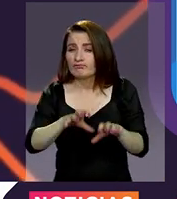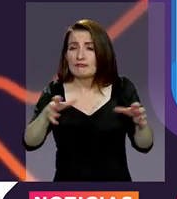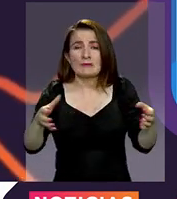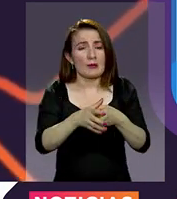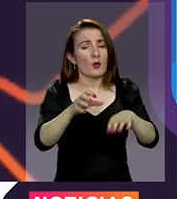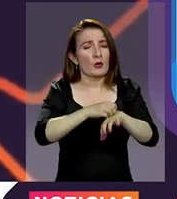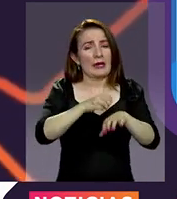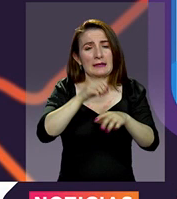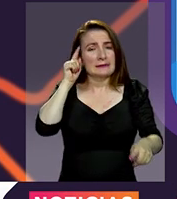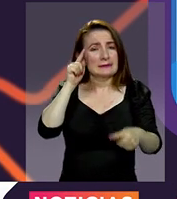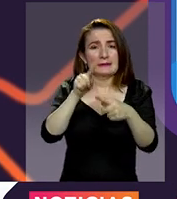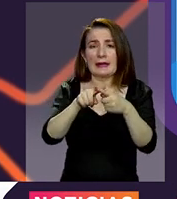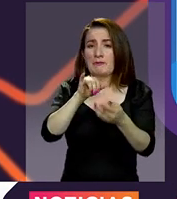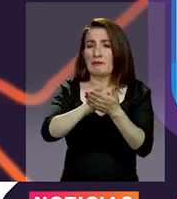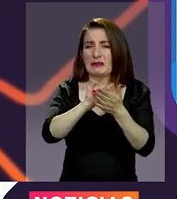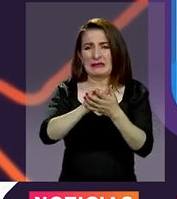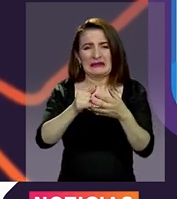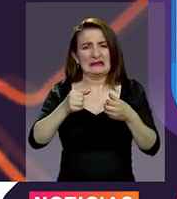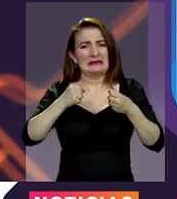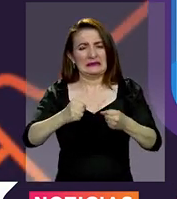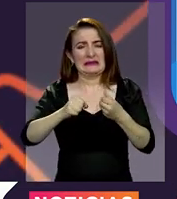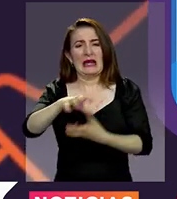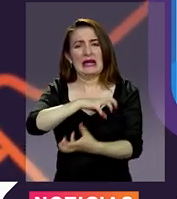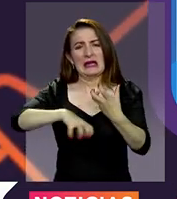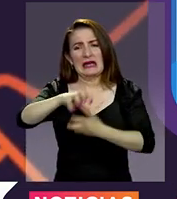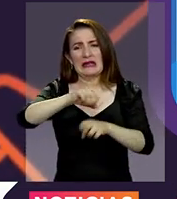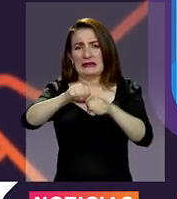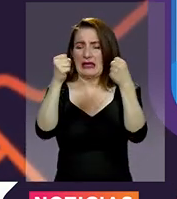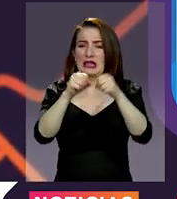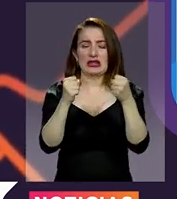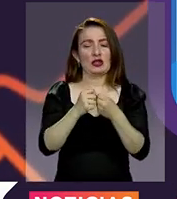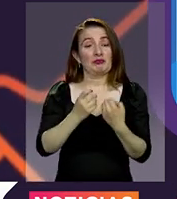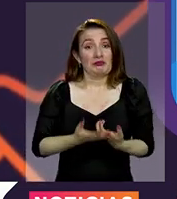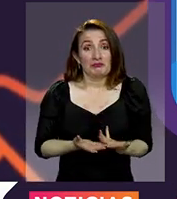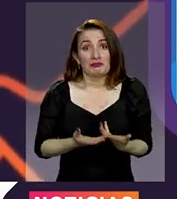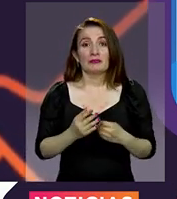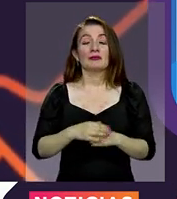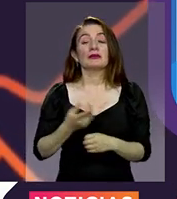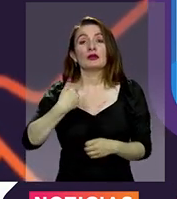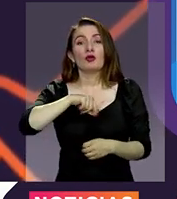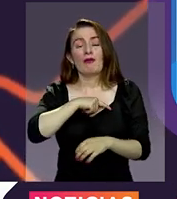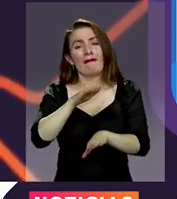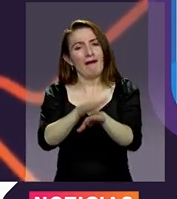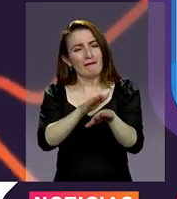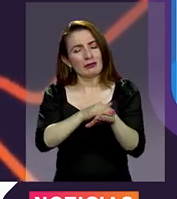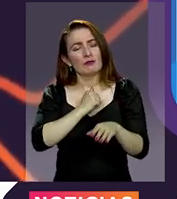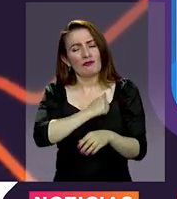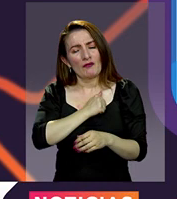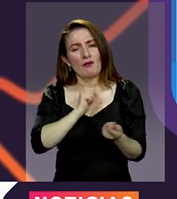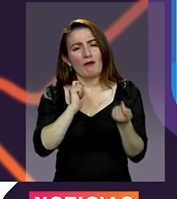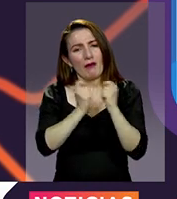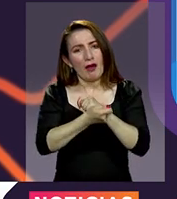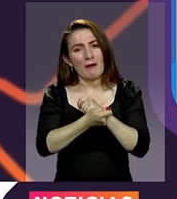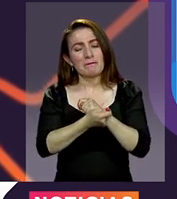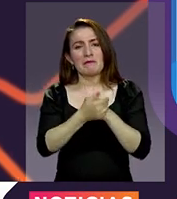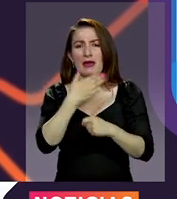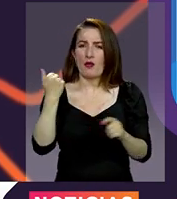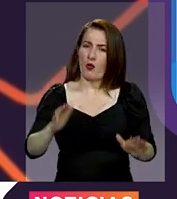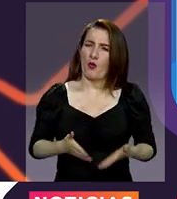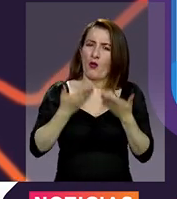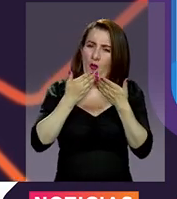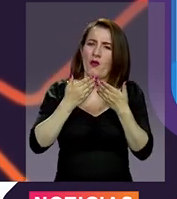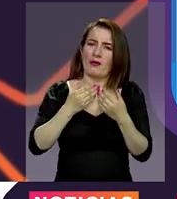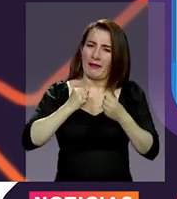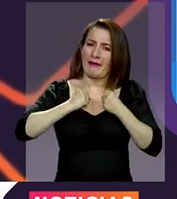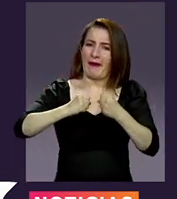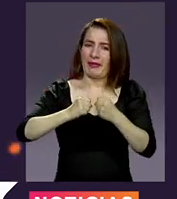organización en la misma dirección de radicalización y destrucción. Una vez más, los invito a recapacitar. Tienen mejores formas de